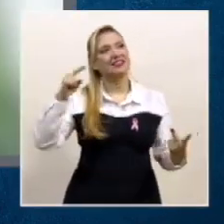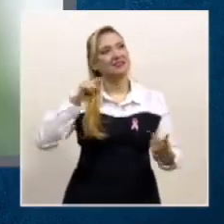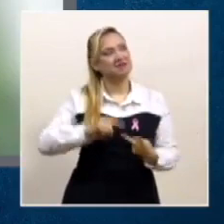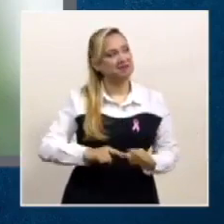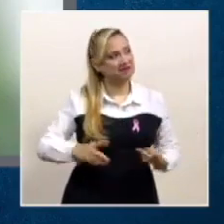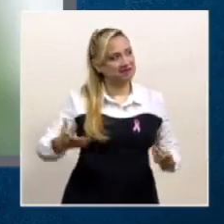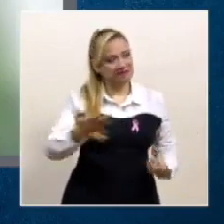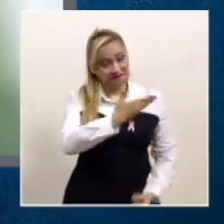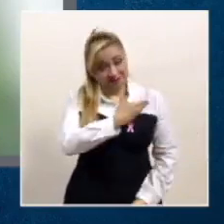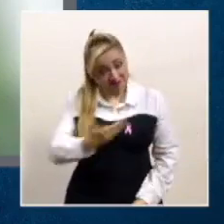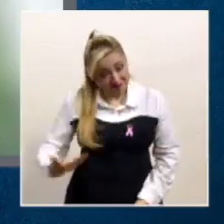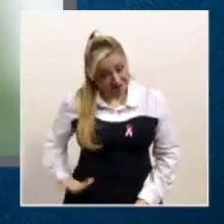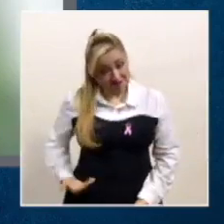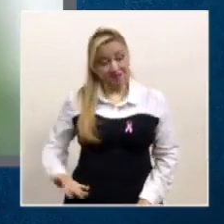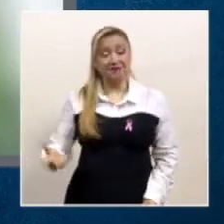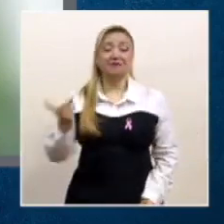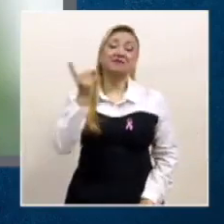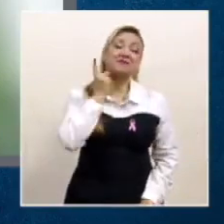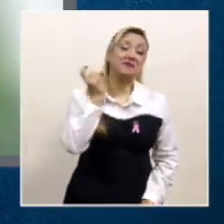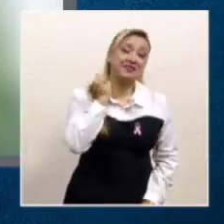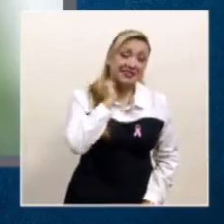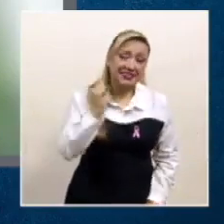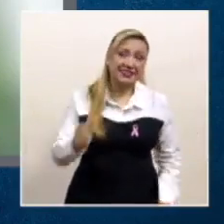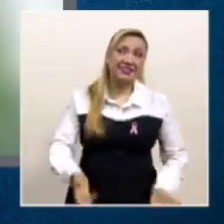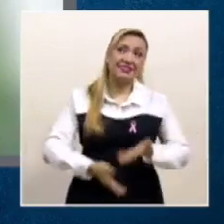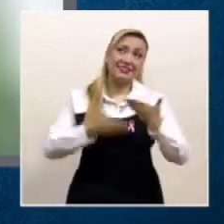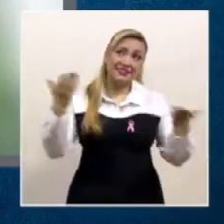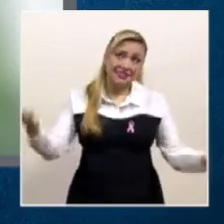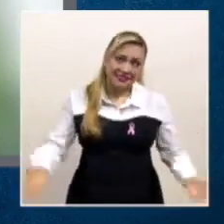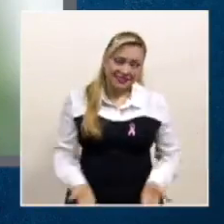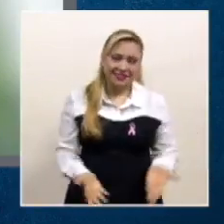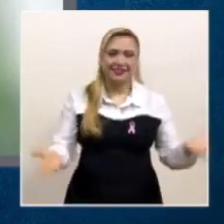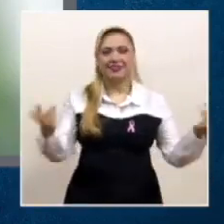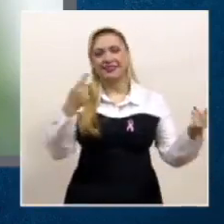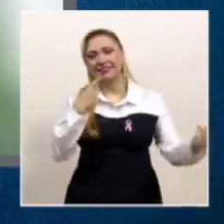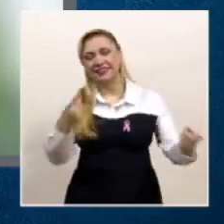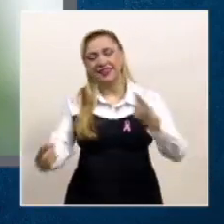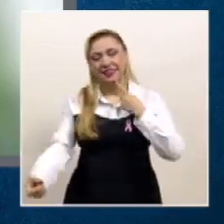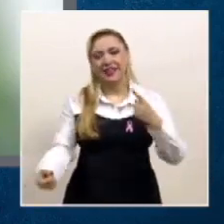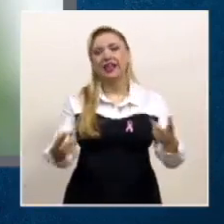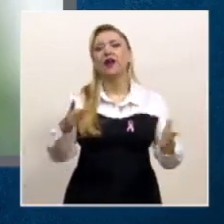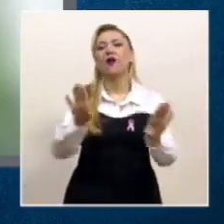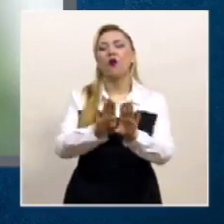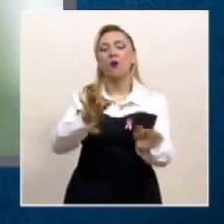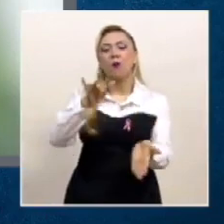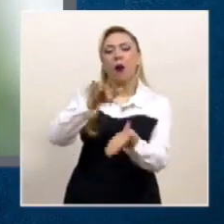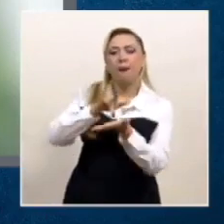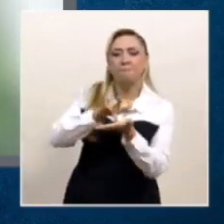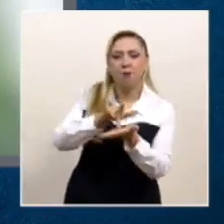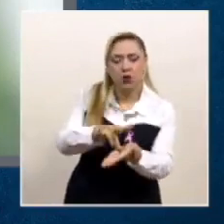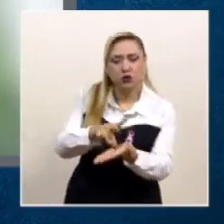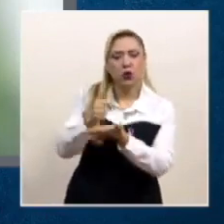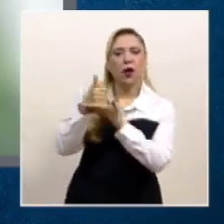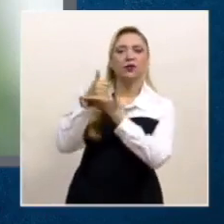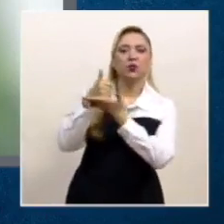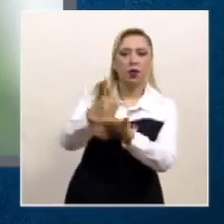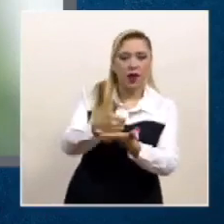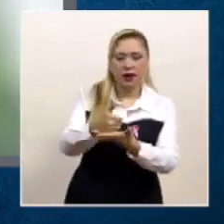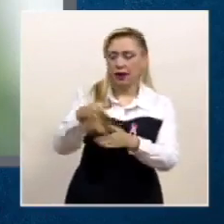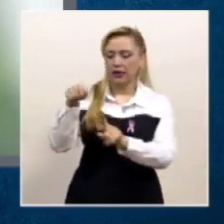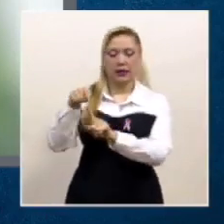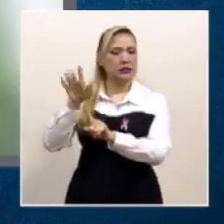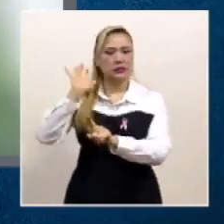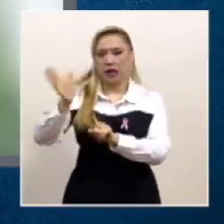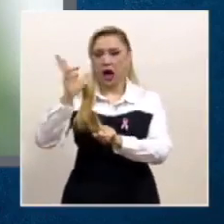el ejecutivo como el legislativo, para determinar los sistemas de apoyos que vendrían a suplir